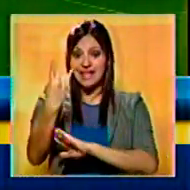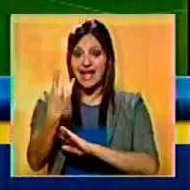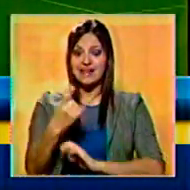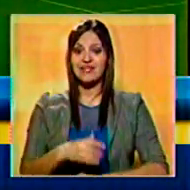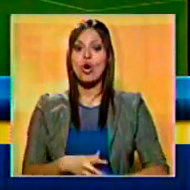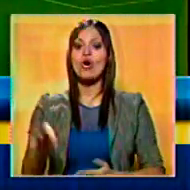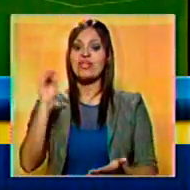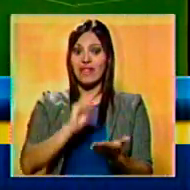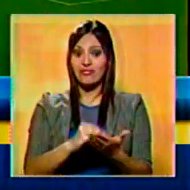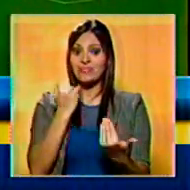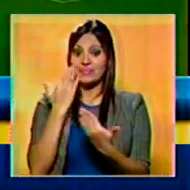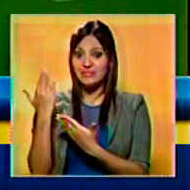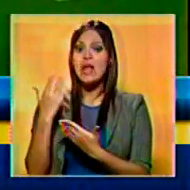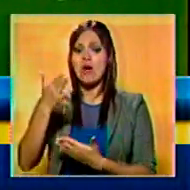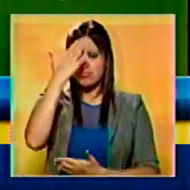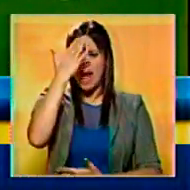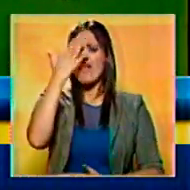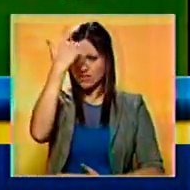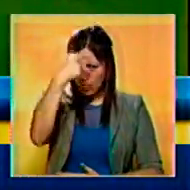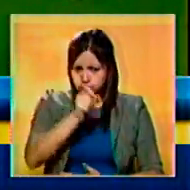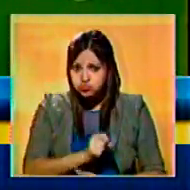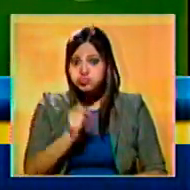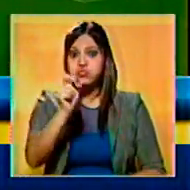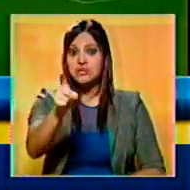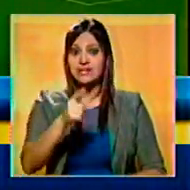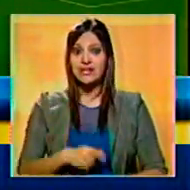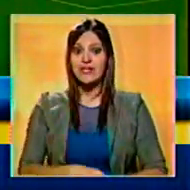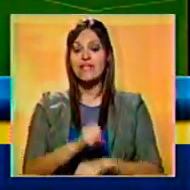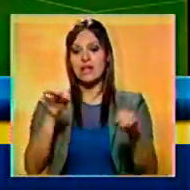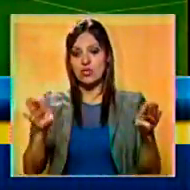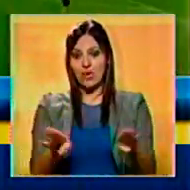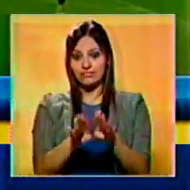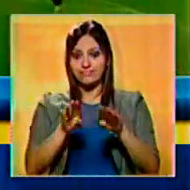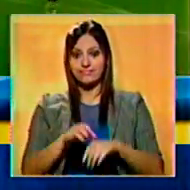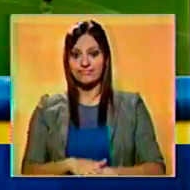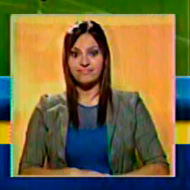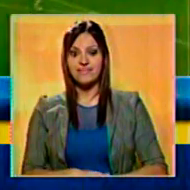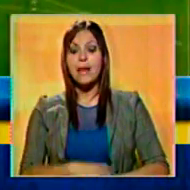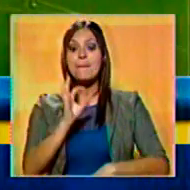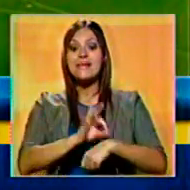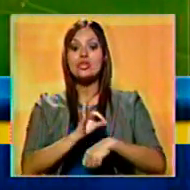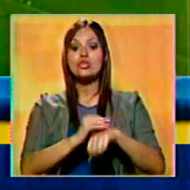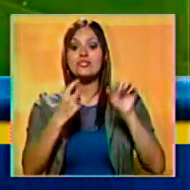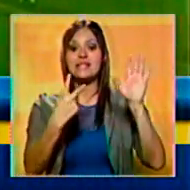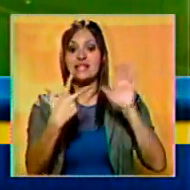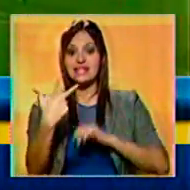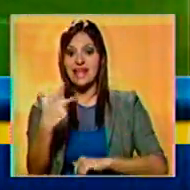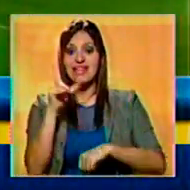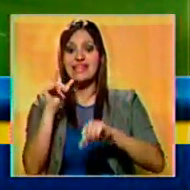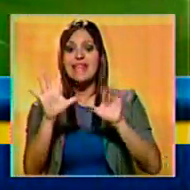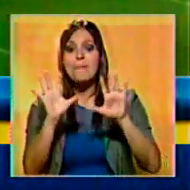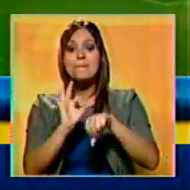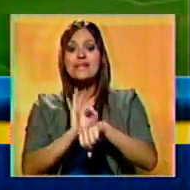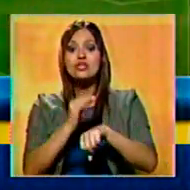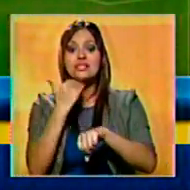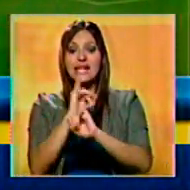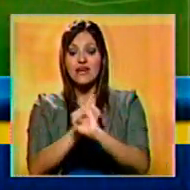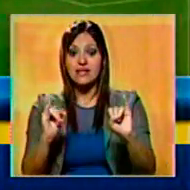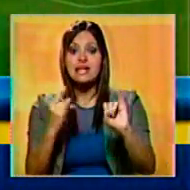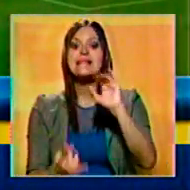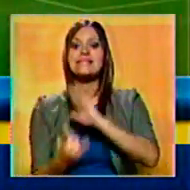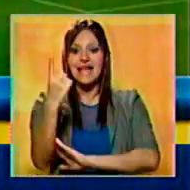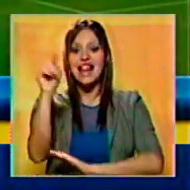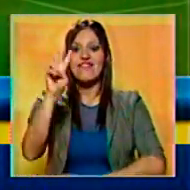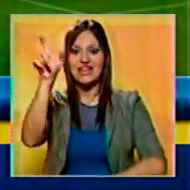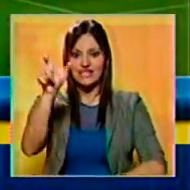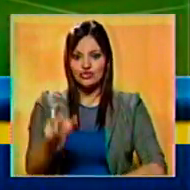Kehl con este cabezazo que ponía el tanto de la paridad para el Dortmund. Ya al minuto 73, con 10 minutos en cancha, apareció José Salomón